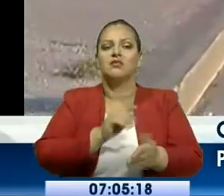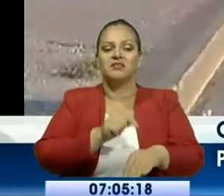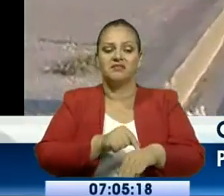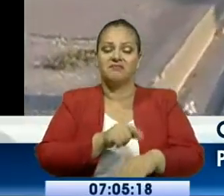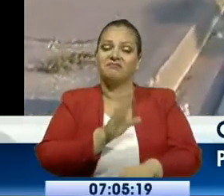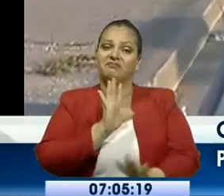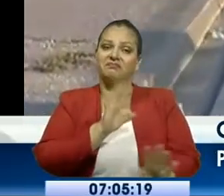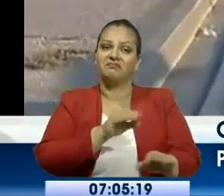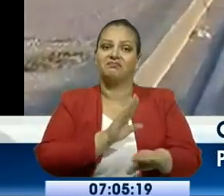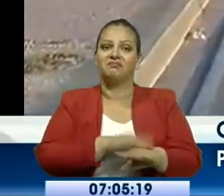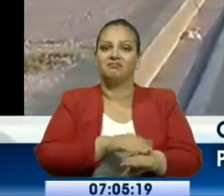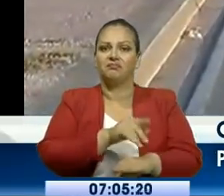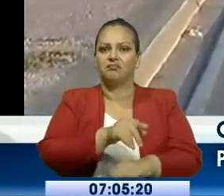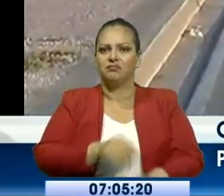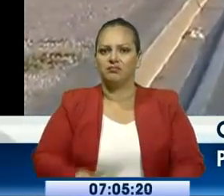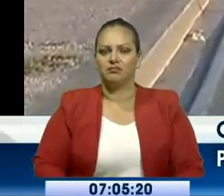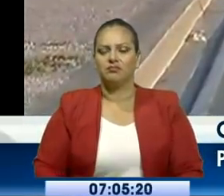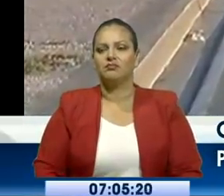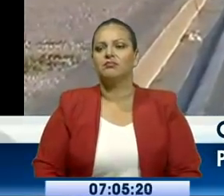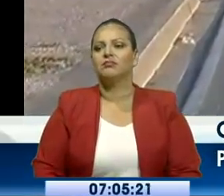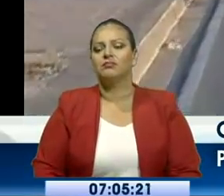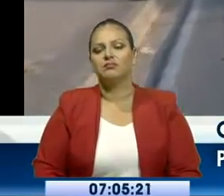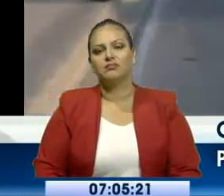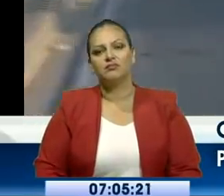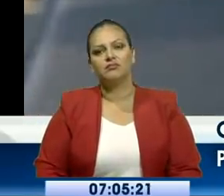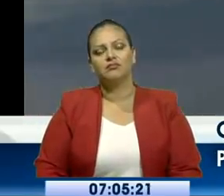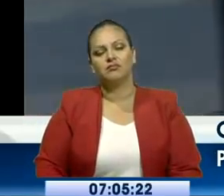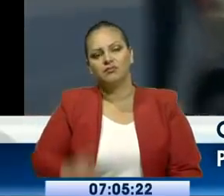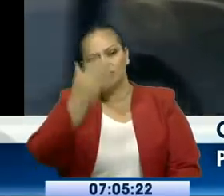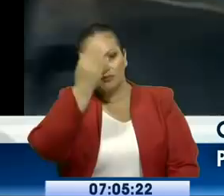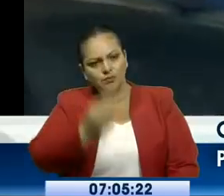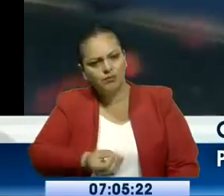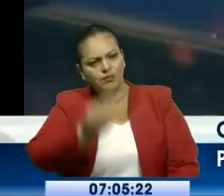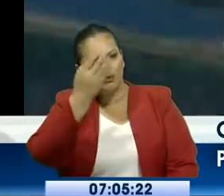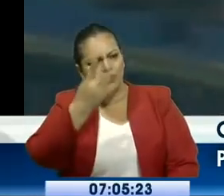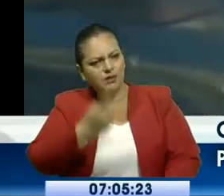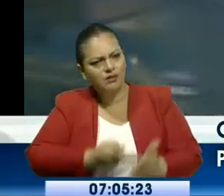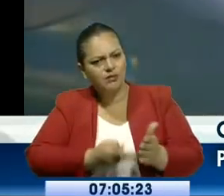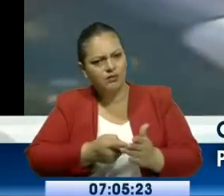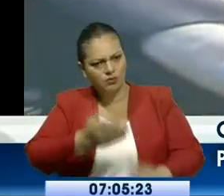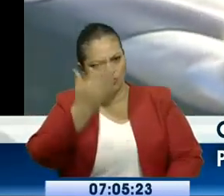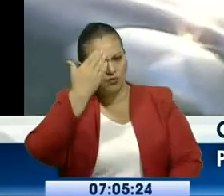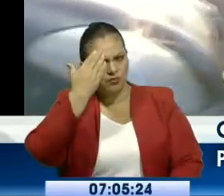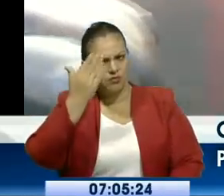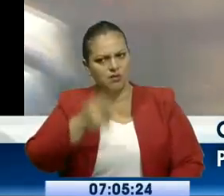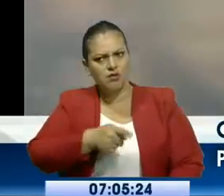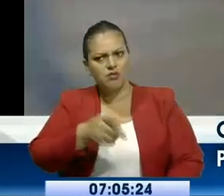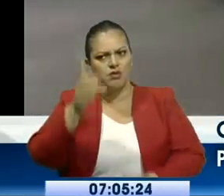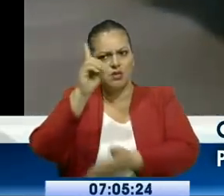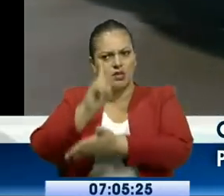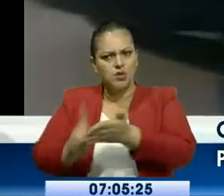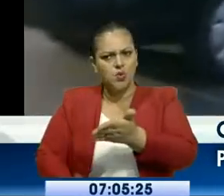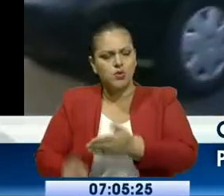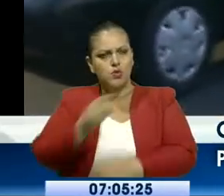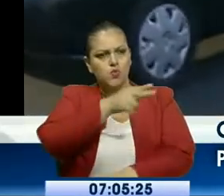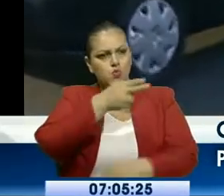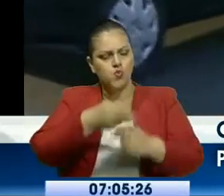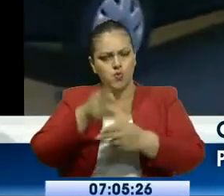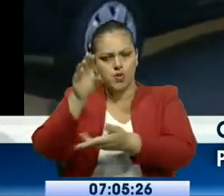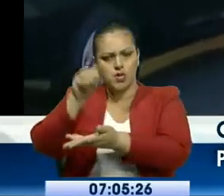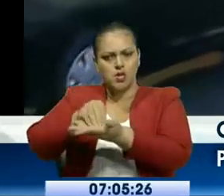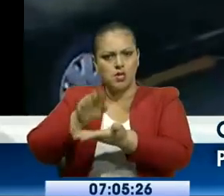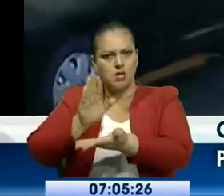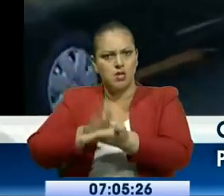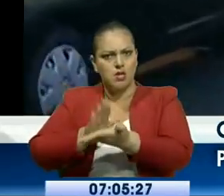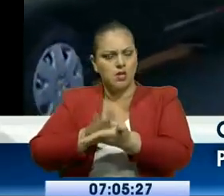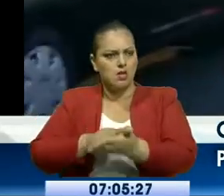yo había archivado, por medio de abogado habíamos hecho ese trámite y habíamos archivado ya ese caso, ¿no? Quedó archivado. Discúlpeme que voy a